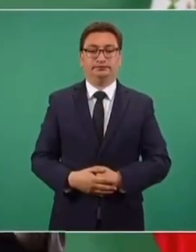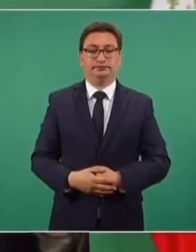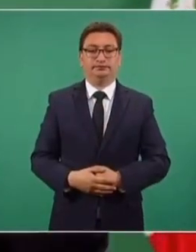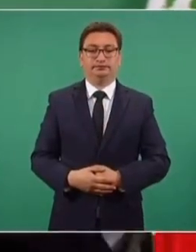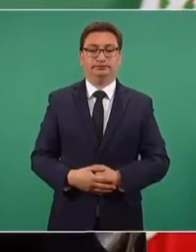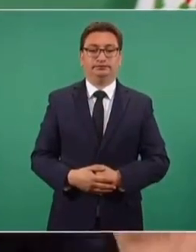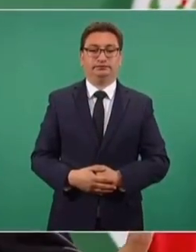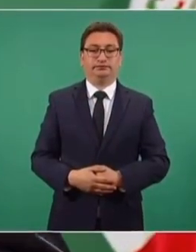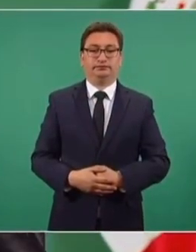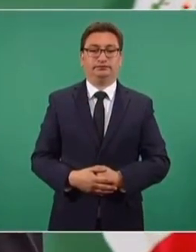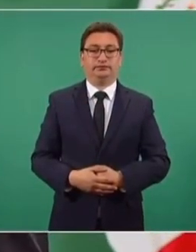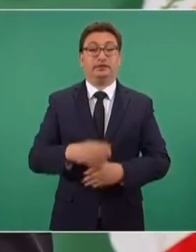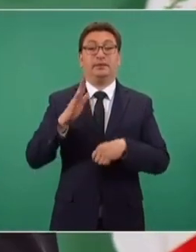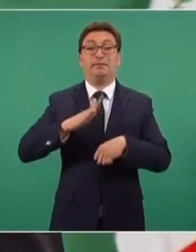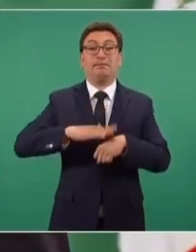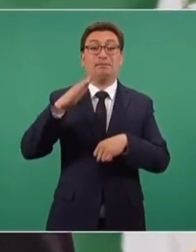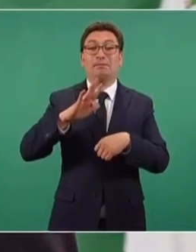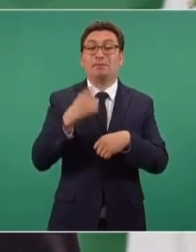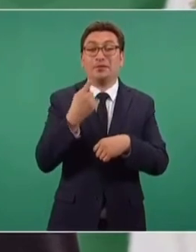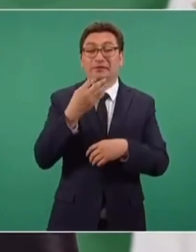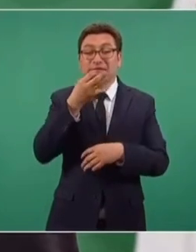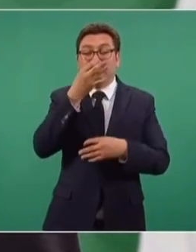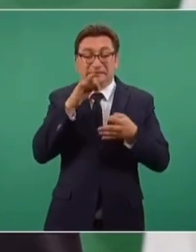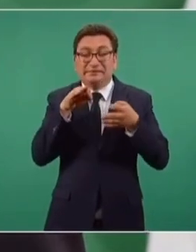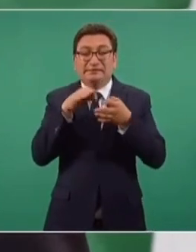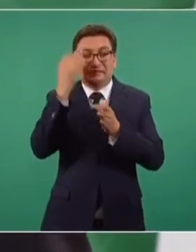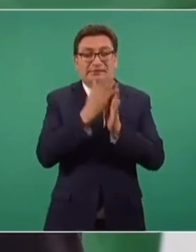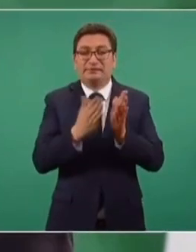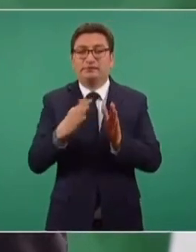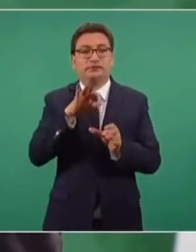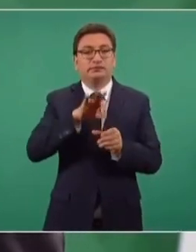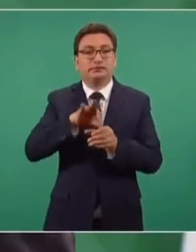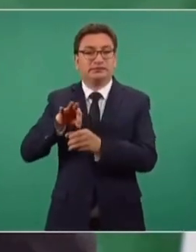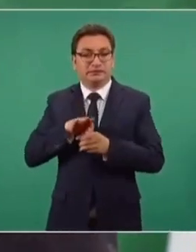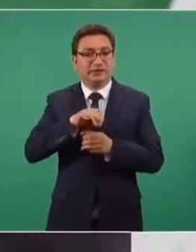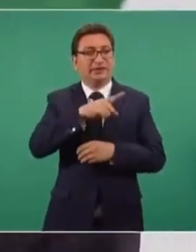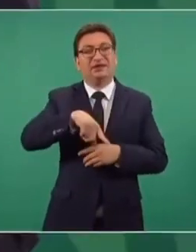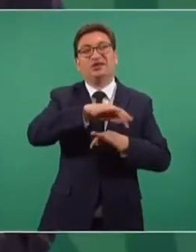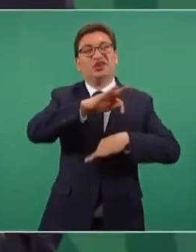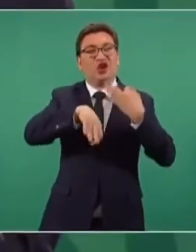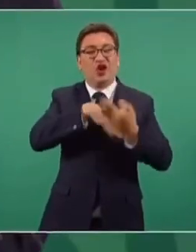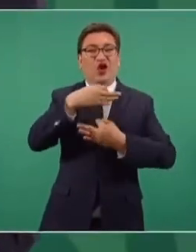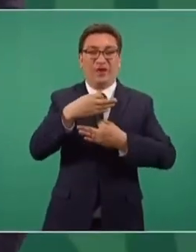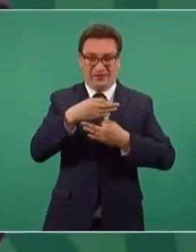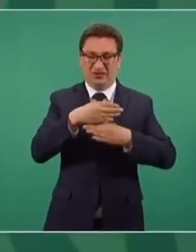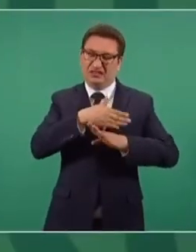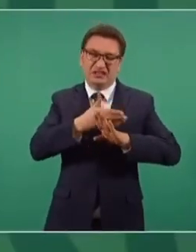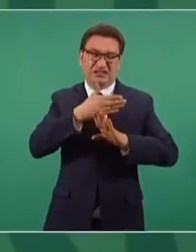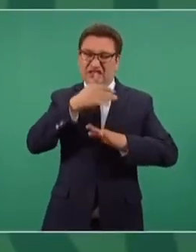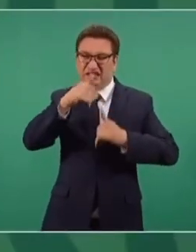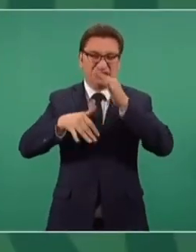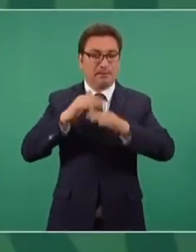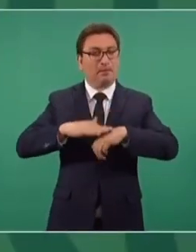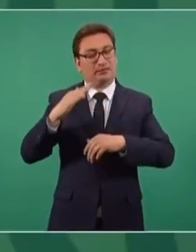Sobre todo porque vienen las elecciones y le están subiendo el volumen.